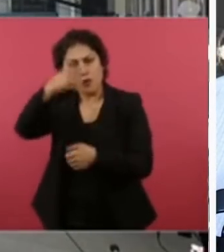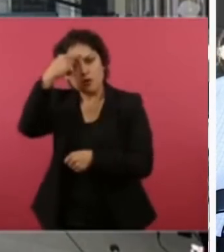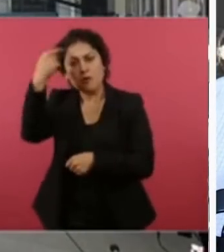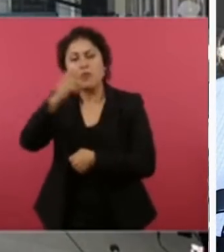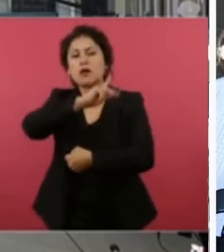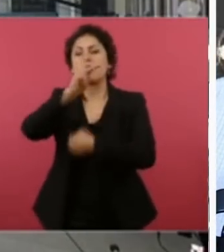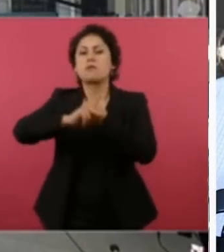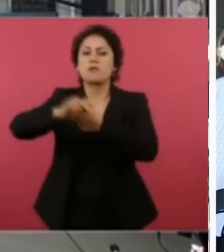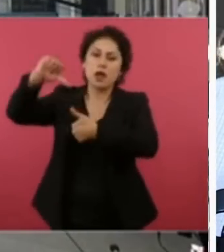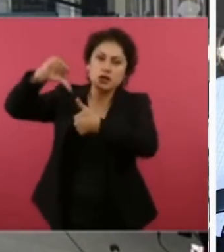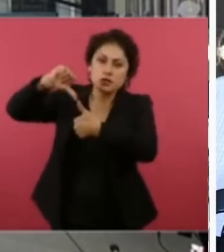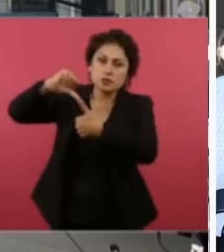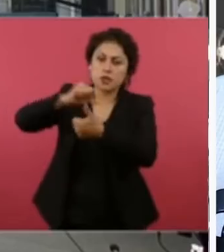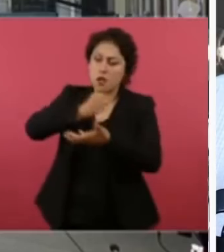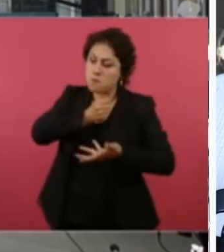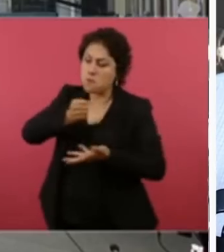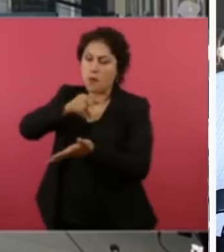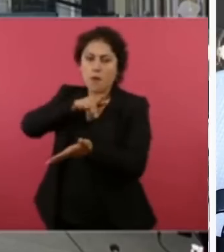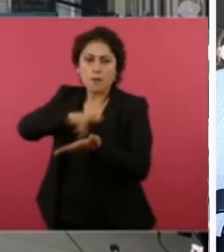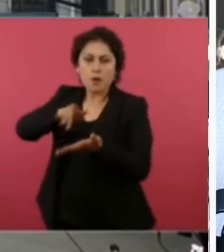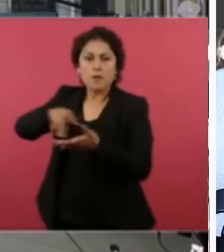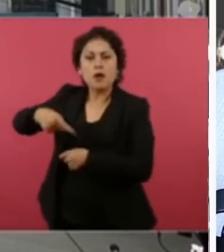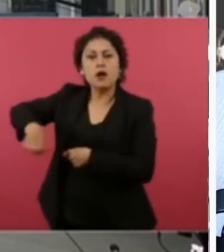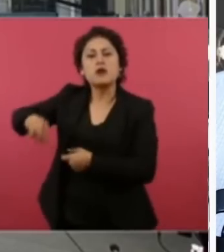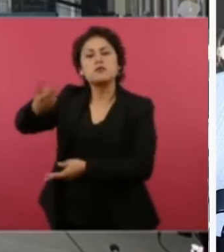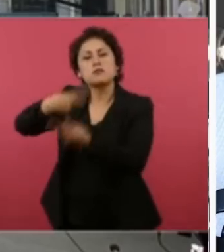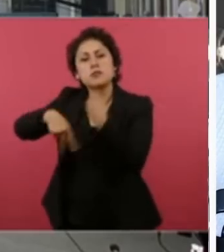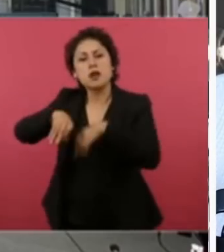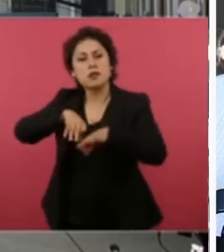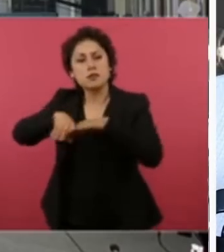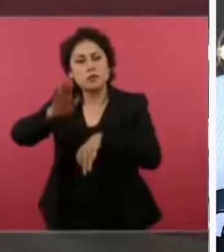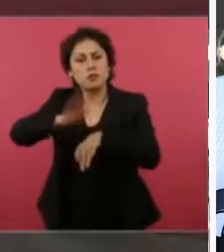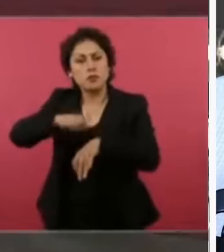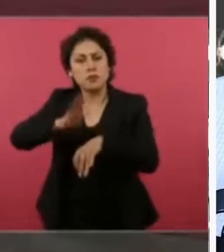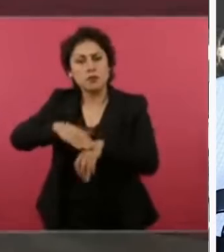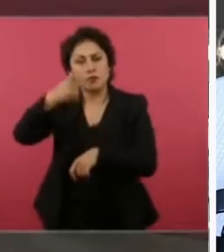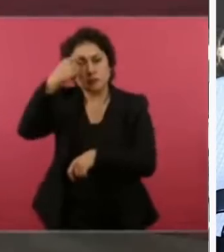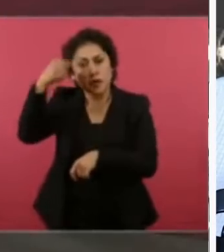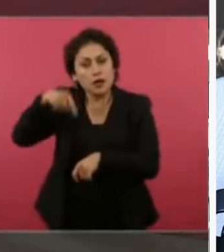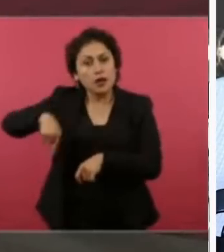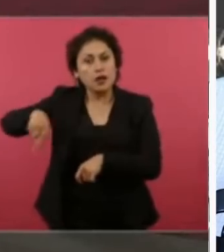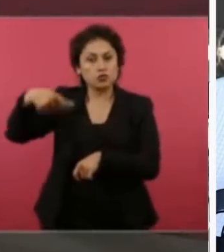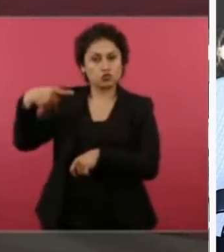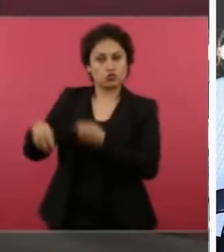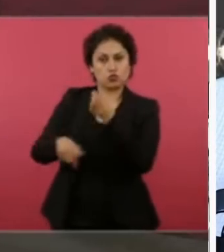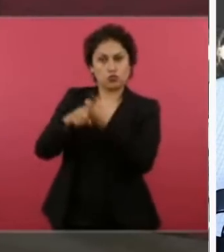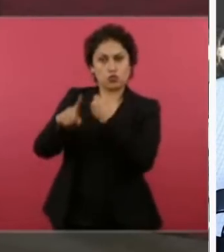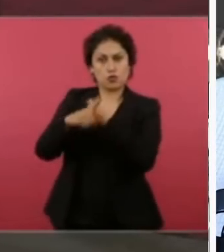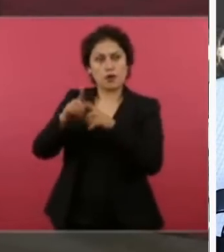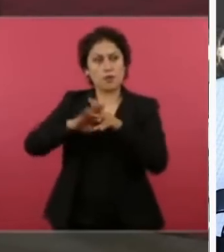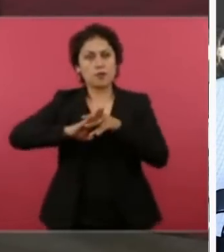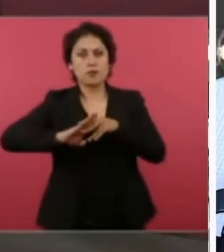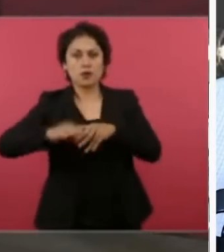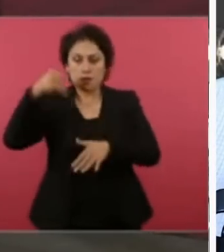centroamericanos con inversiones productivas para crear empleos y resolver de fondo este penoso